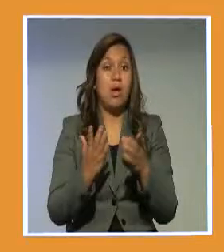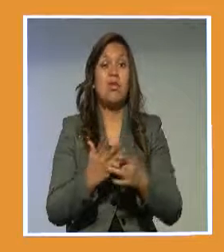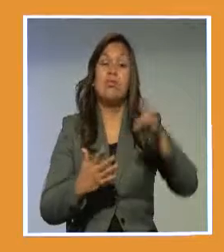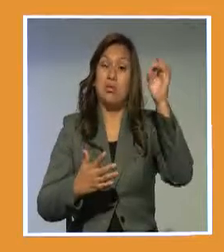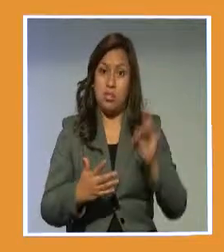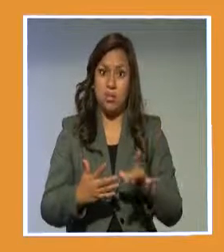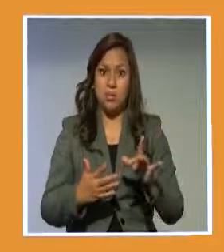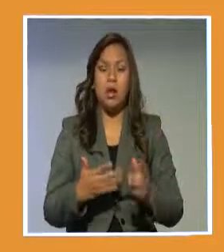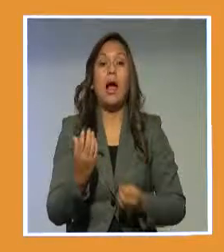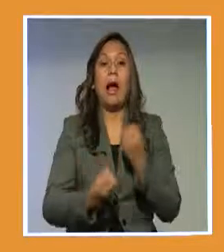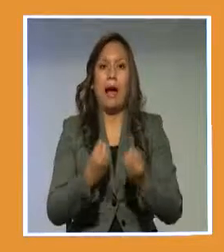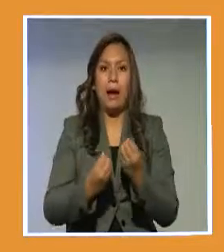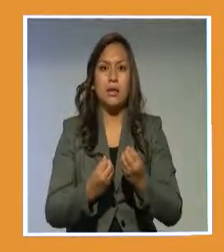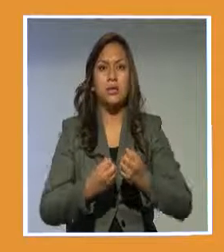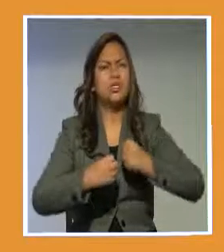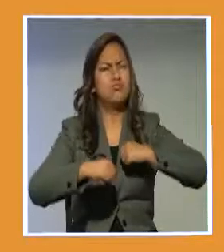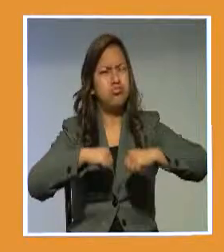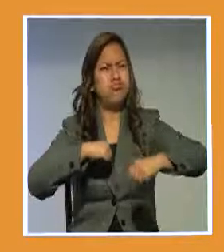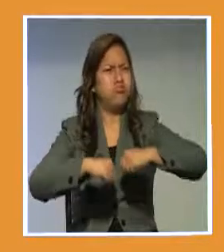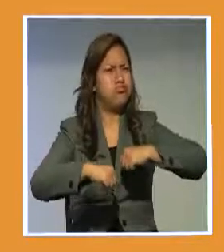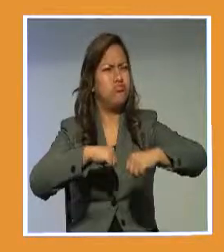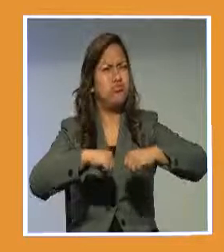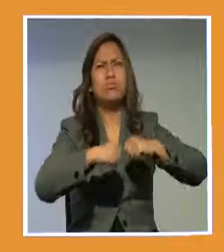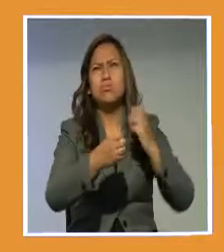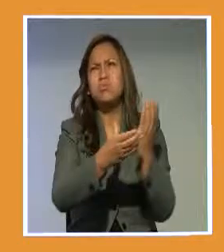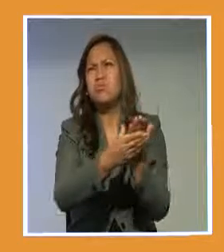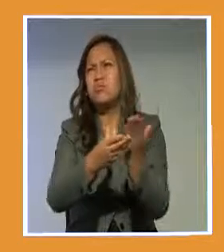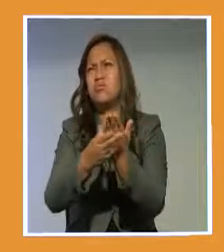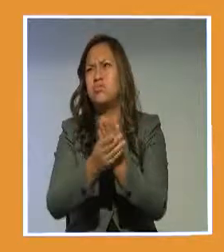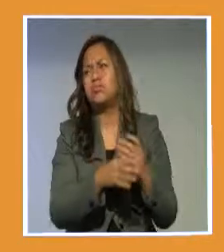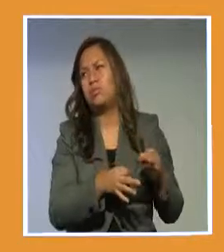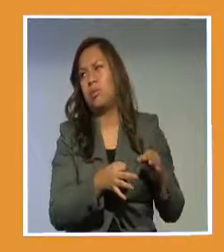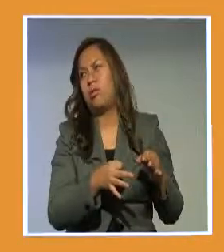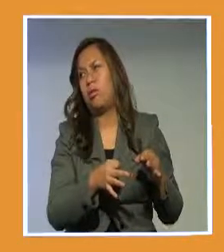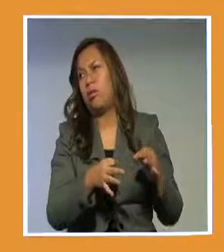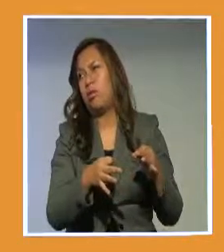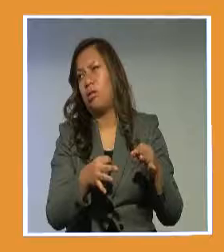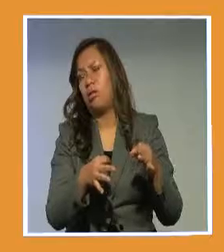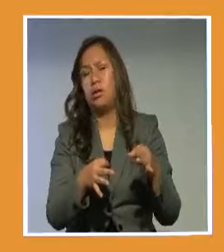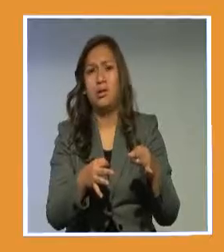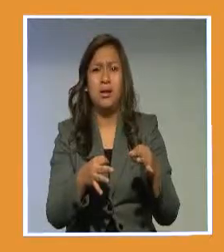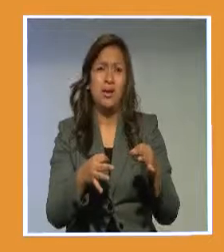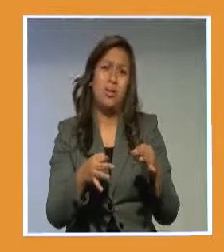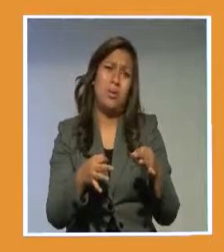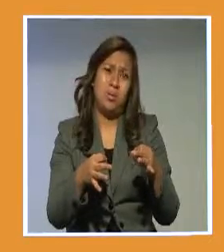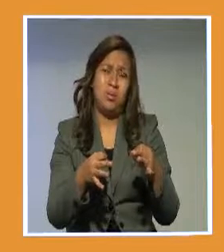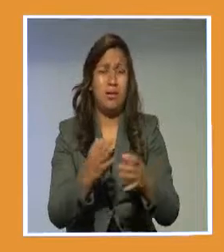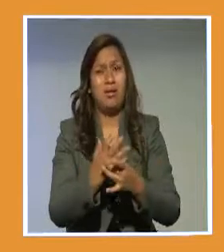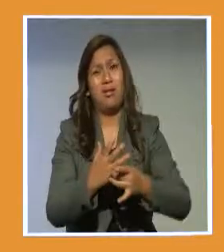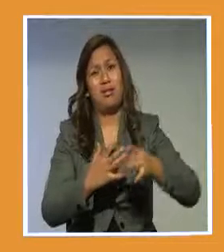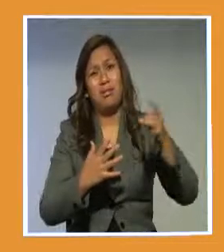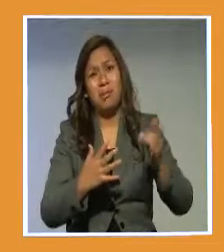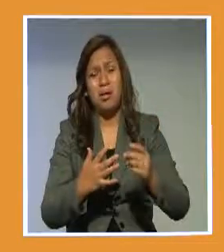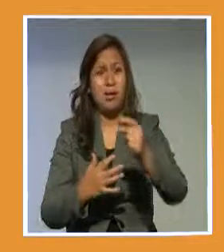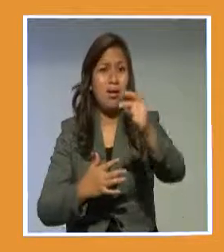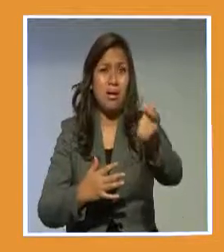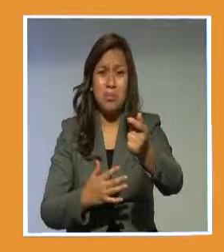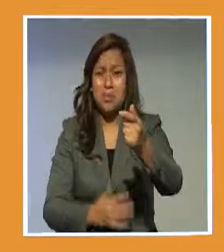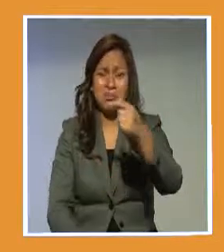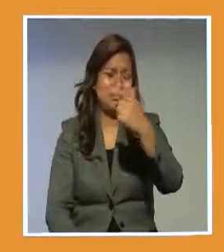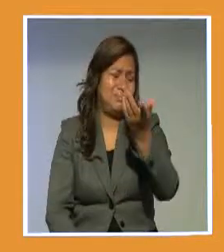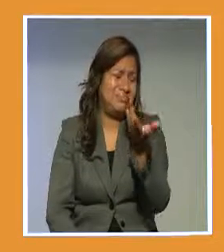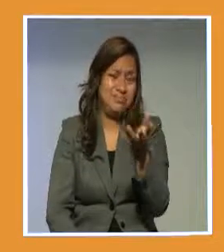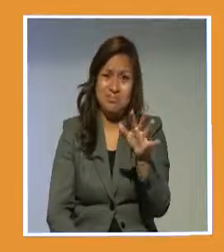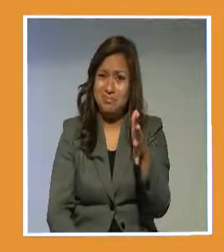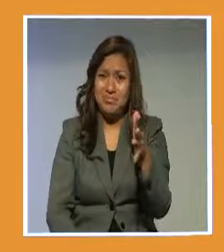de documentación, de tramitología, que muchas veces lleva a que un divorcio se pueda